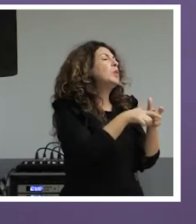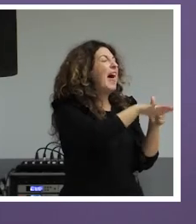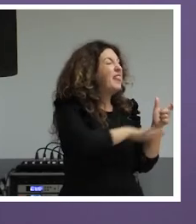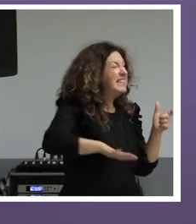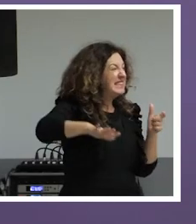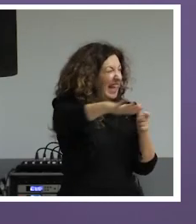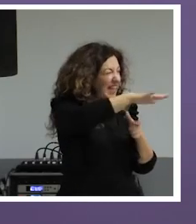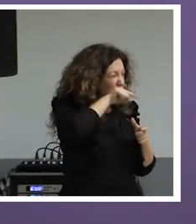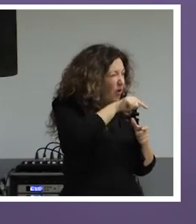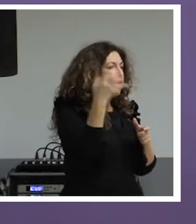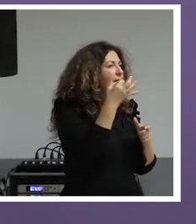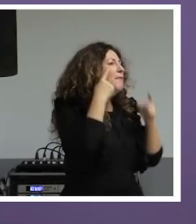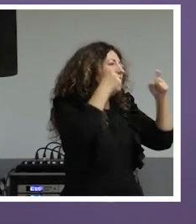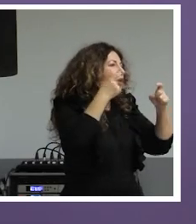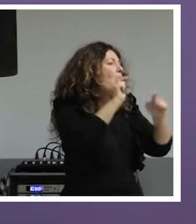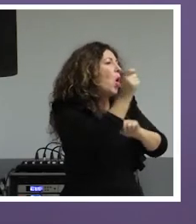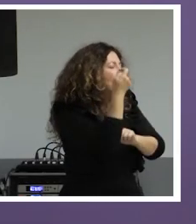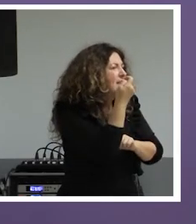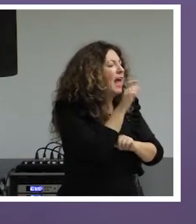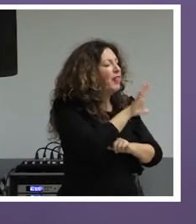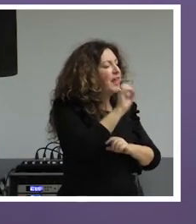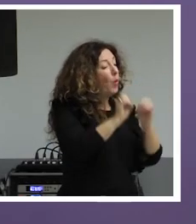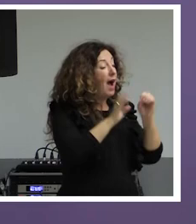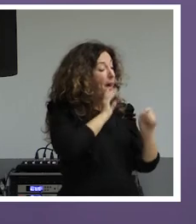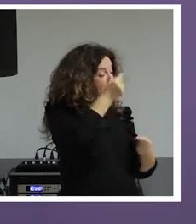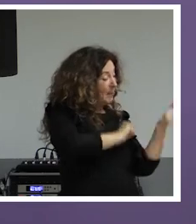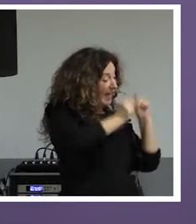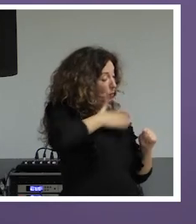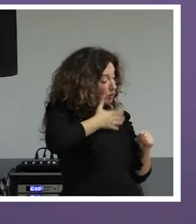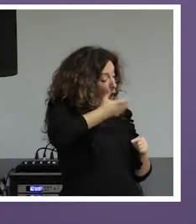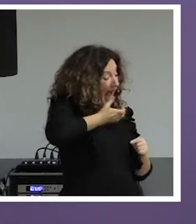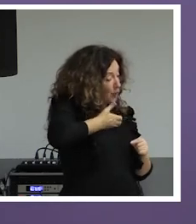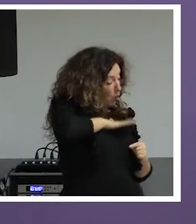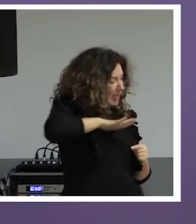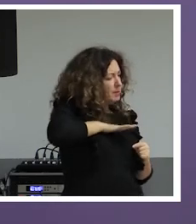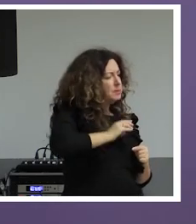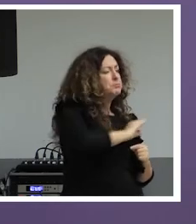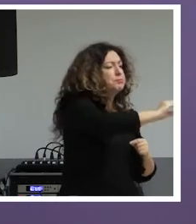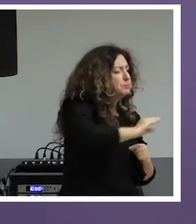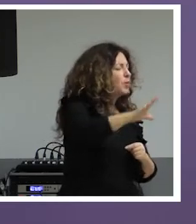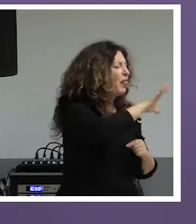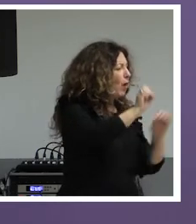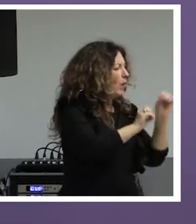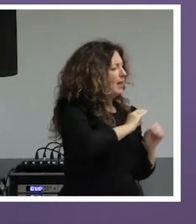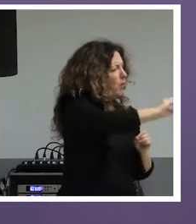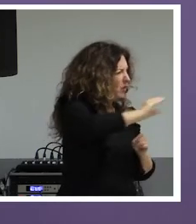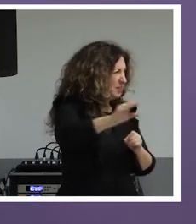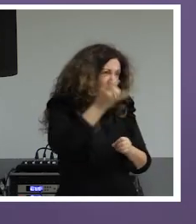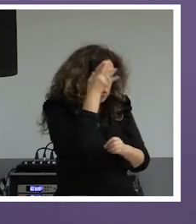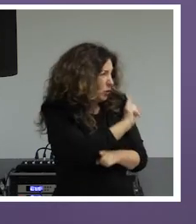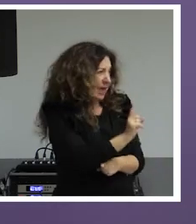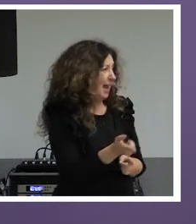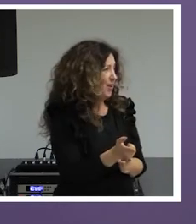distrito con más recursos Yo soy de los que piensa que las las juntas de distrito